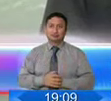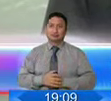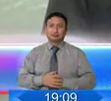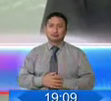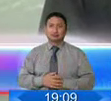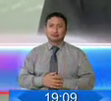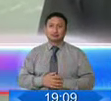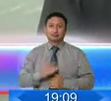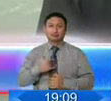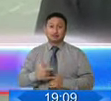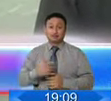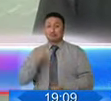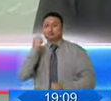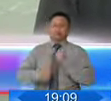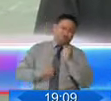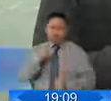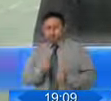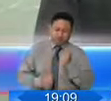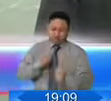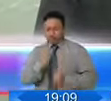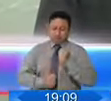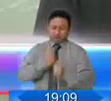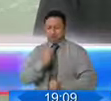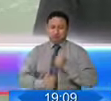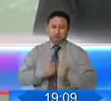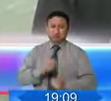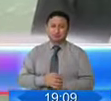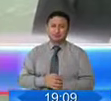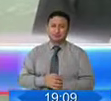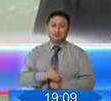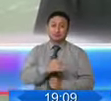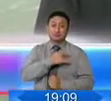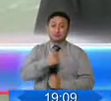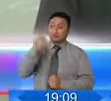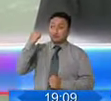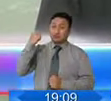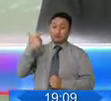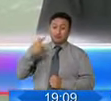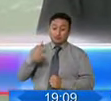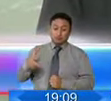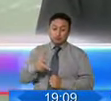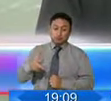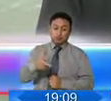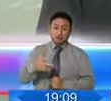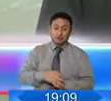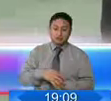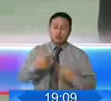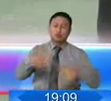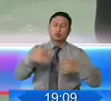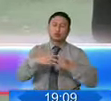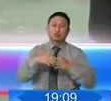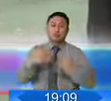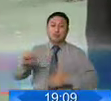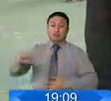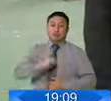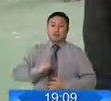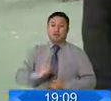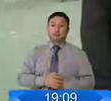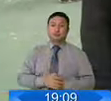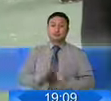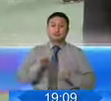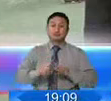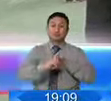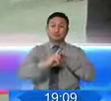y bajé corriendo para abajo. Y veo, o sea, le sentí que ya bajaban en el carro. Ellos se me siguen a matar. Cuando huía de los